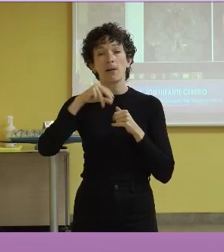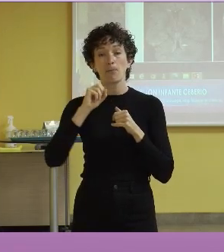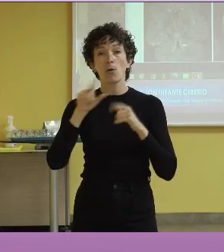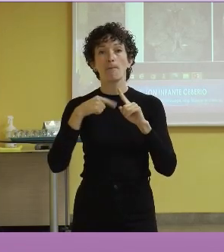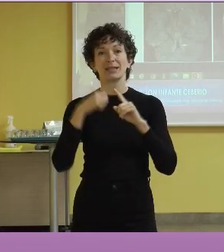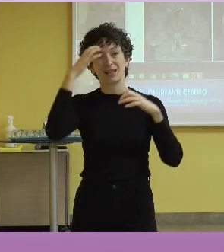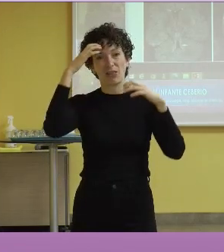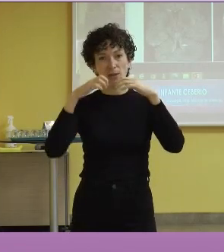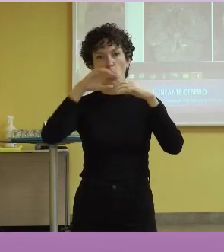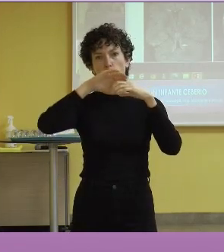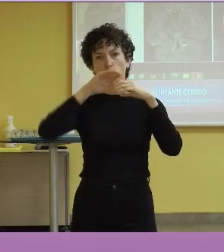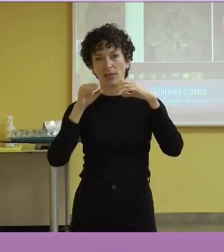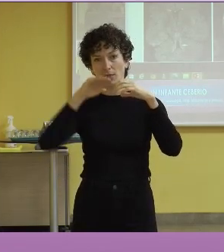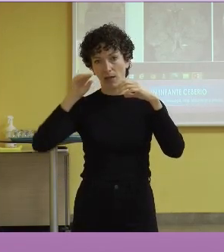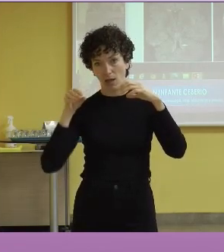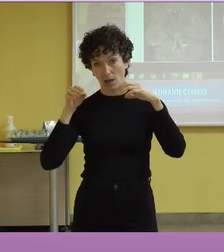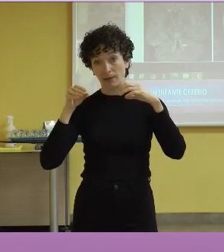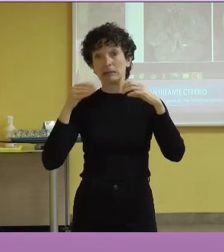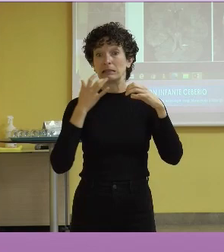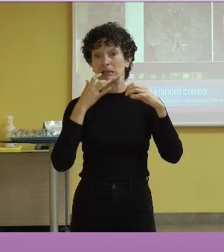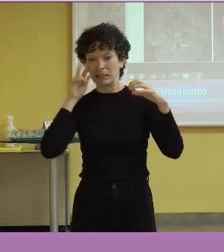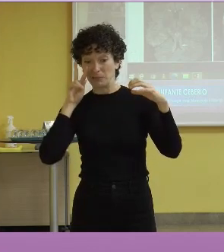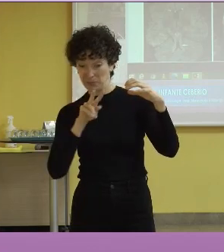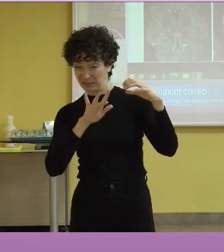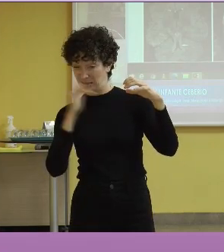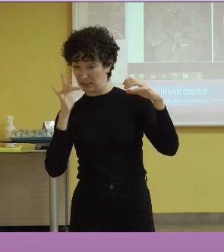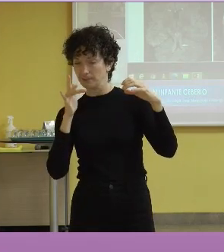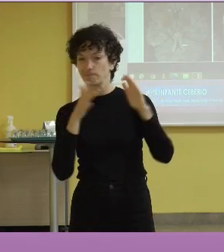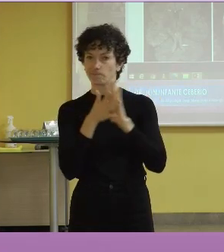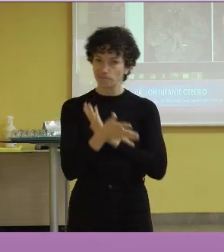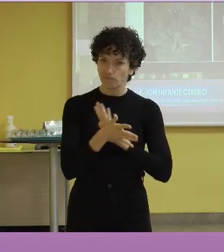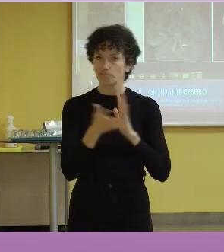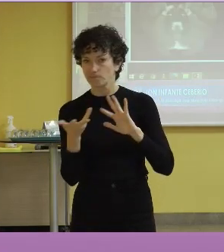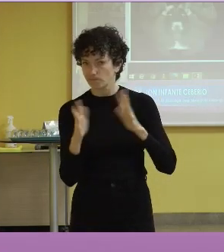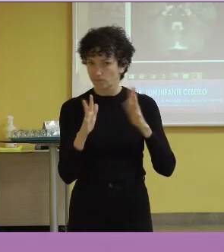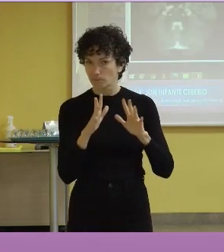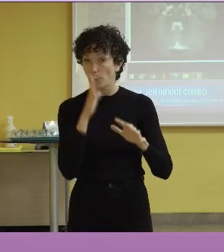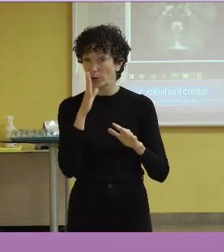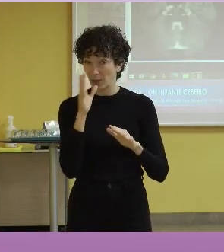pues sospechamos que pueda ser esta la causa, ¿no? de la ataxia en este paciente.